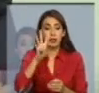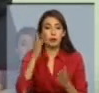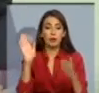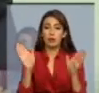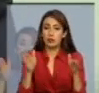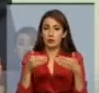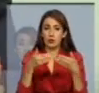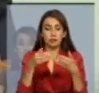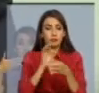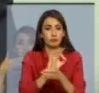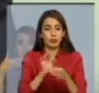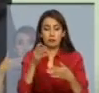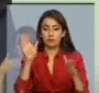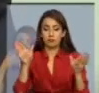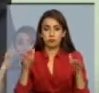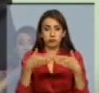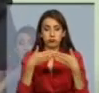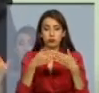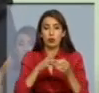han decomisado